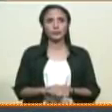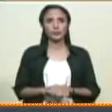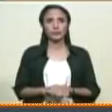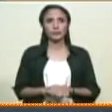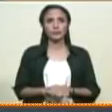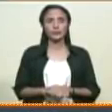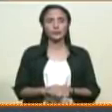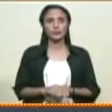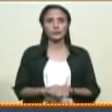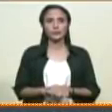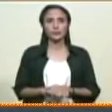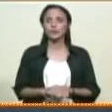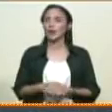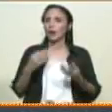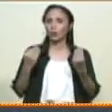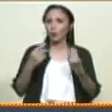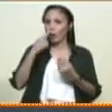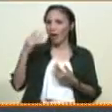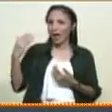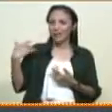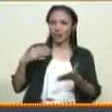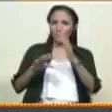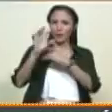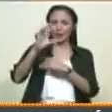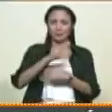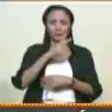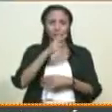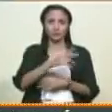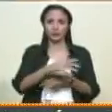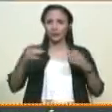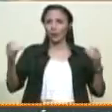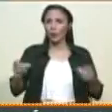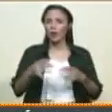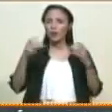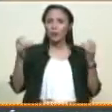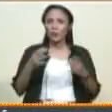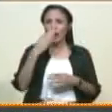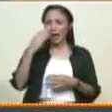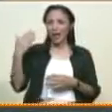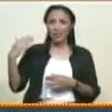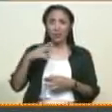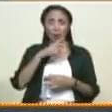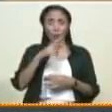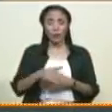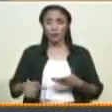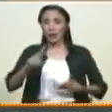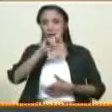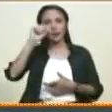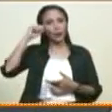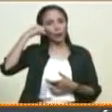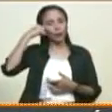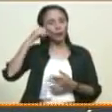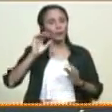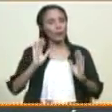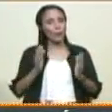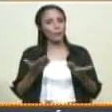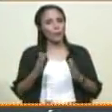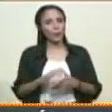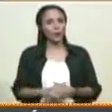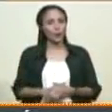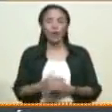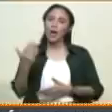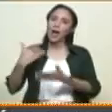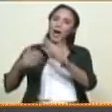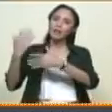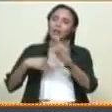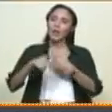estaba nuestro país, y quizás nosotros nos acordamos, lo más cercano es en el paro petrolero